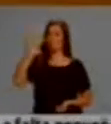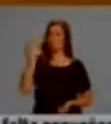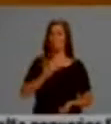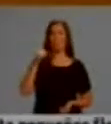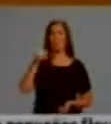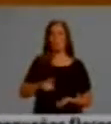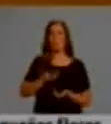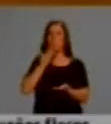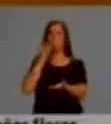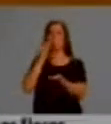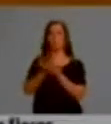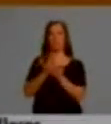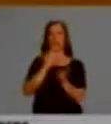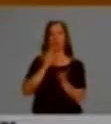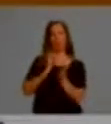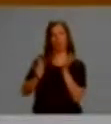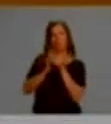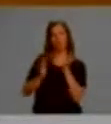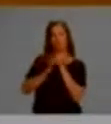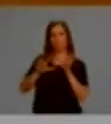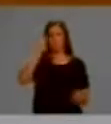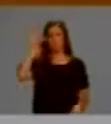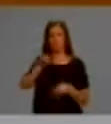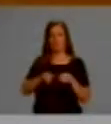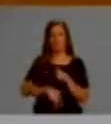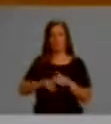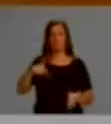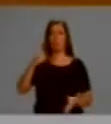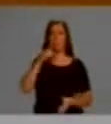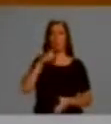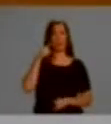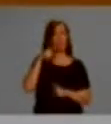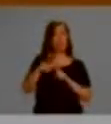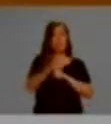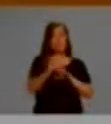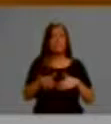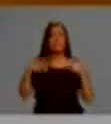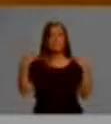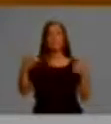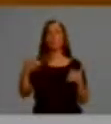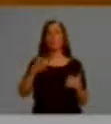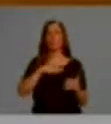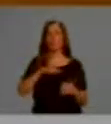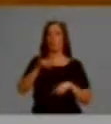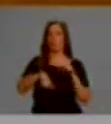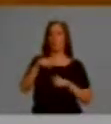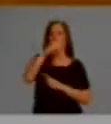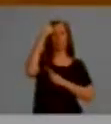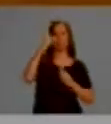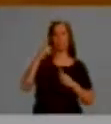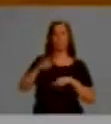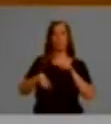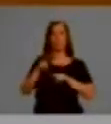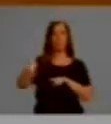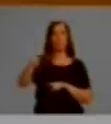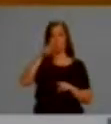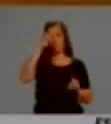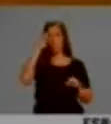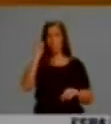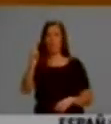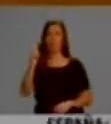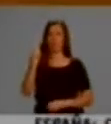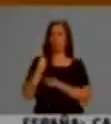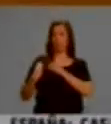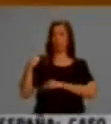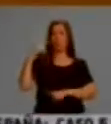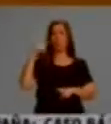conveniente presentar una visión de conjunto y ofrecer a sus señorías la posibilidad de plantear cuantas cuestiones les preocupen y